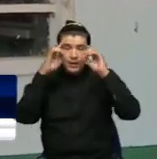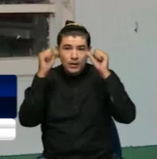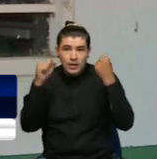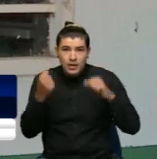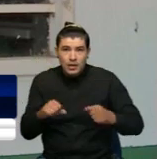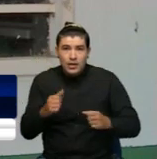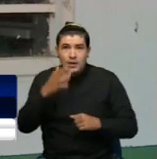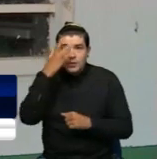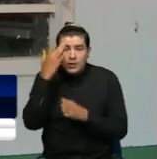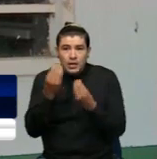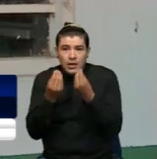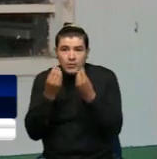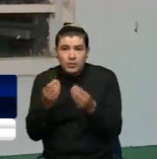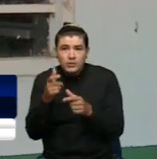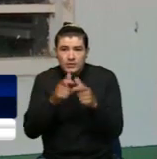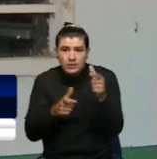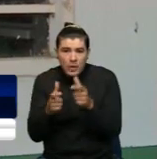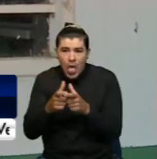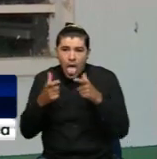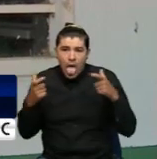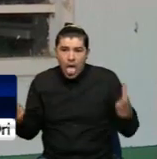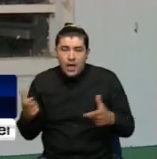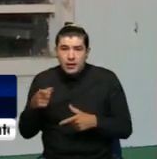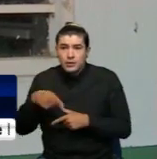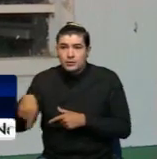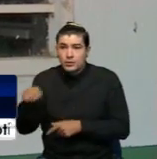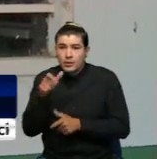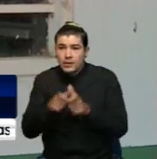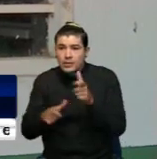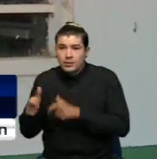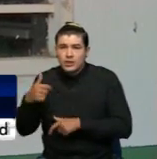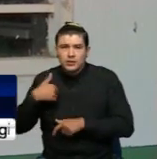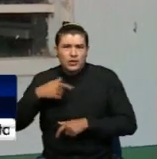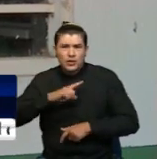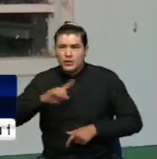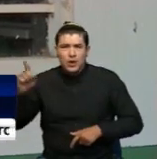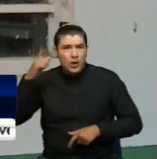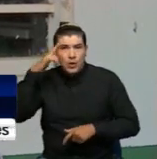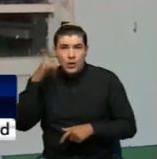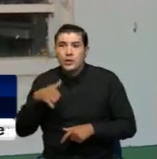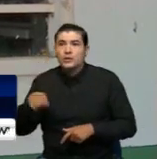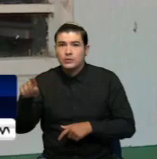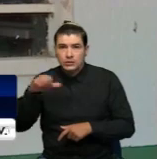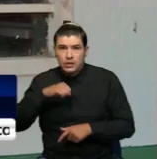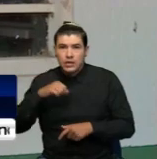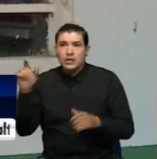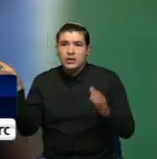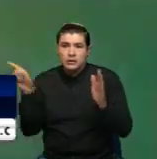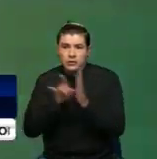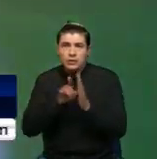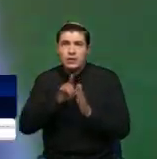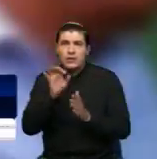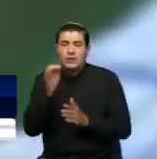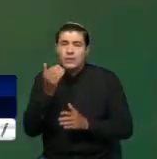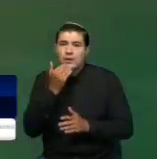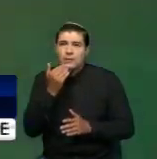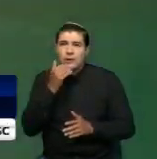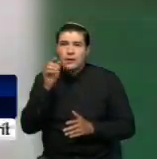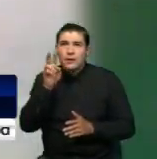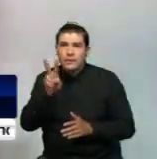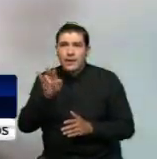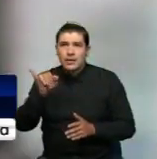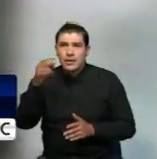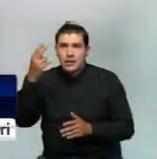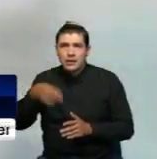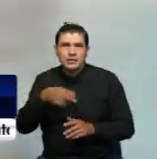por la cantidad de pacientes que llegan y de personas que uno menos imagina ya vienen contagiados con el virus del sida que han sido varios